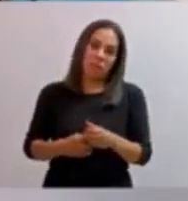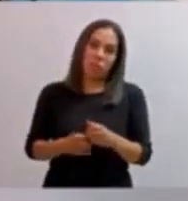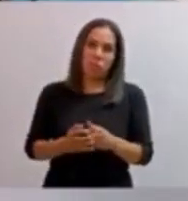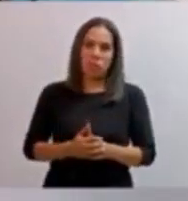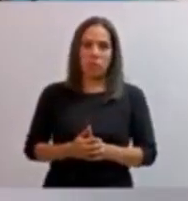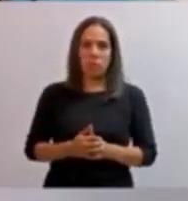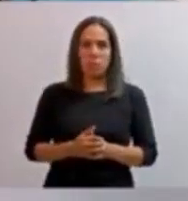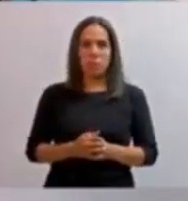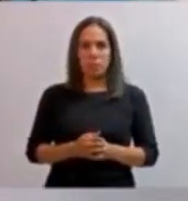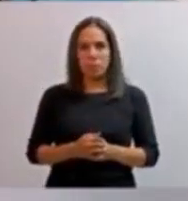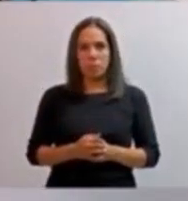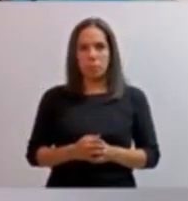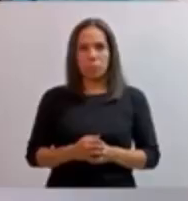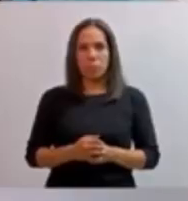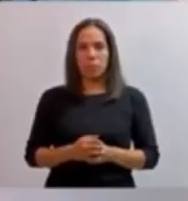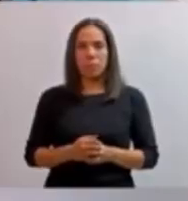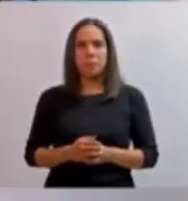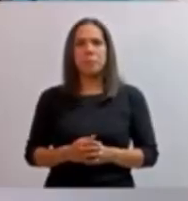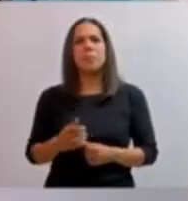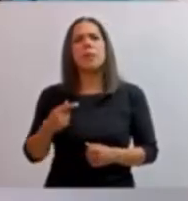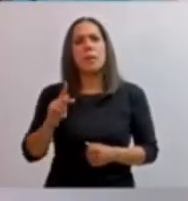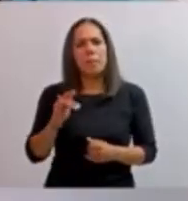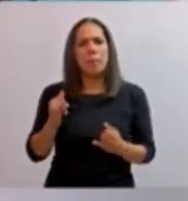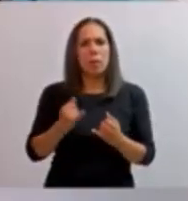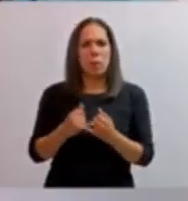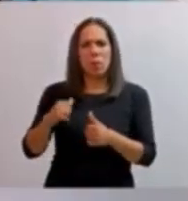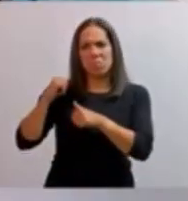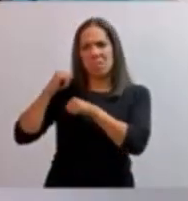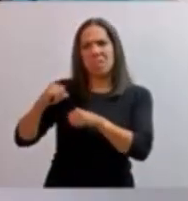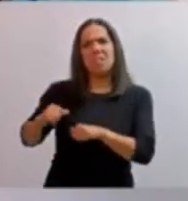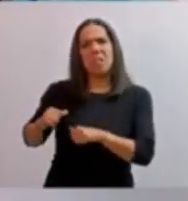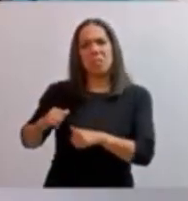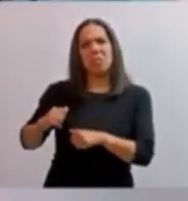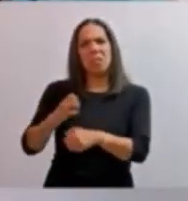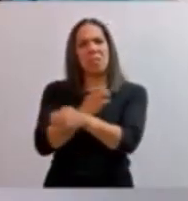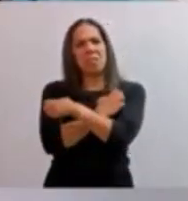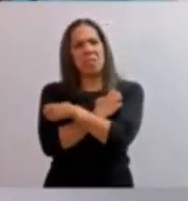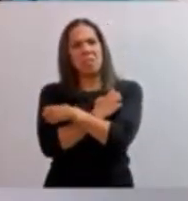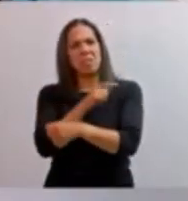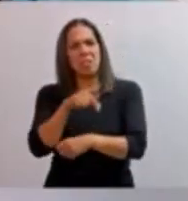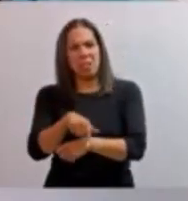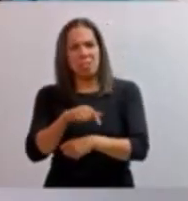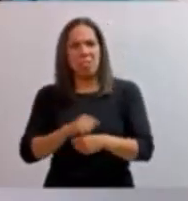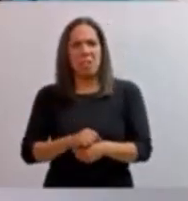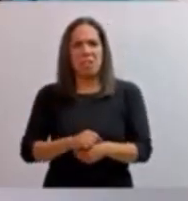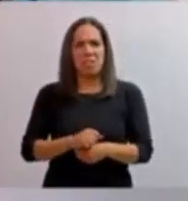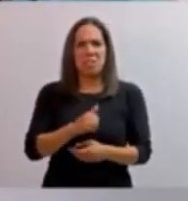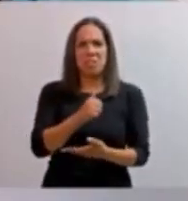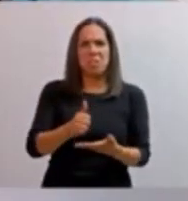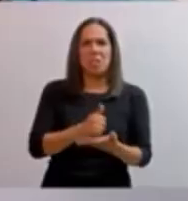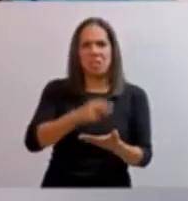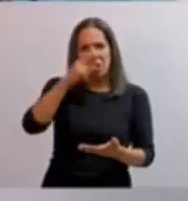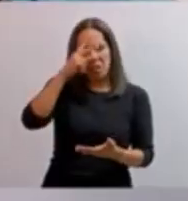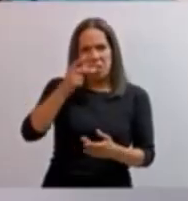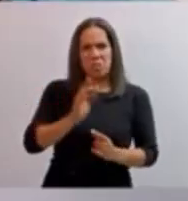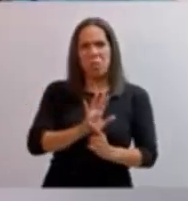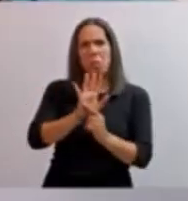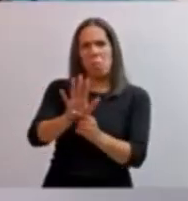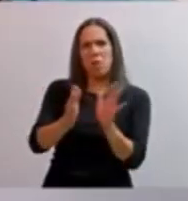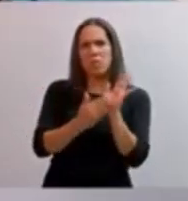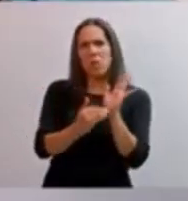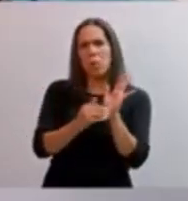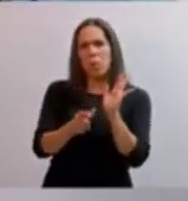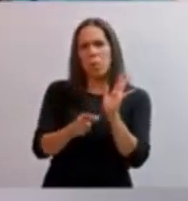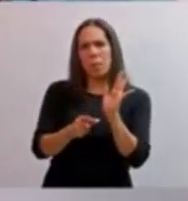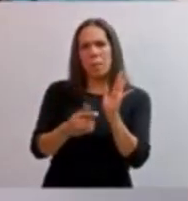momento sucede también que la Autoridad Educativa Federal en la Ciudad de México emite un documento que se llama Sentido del Consejo Técnico